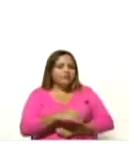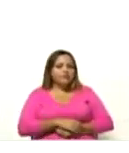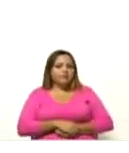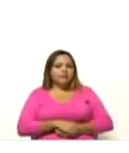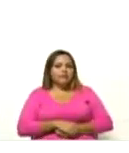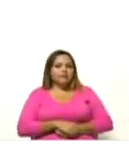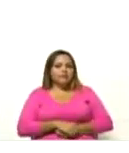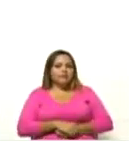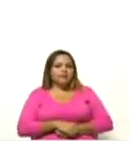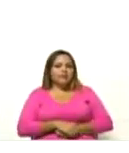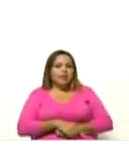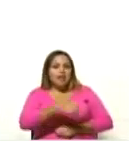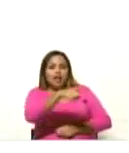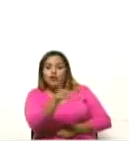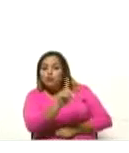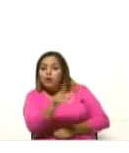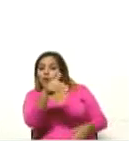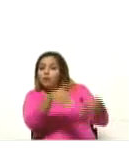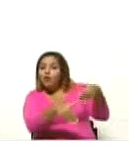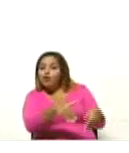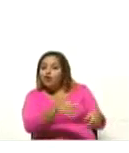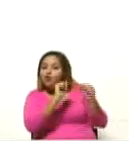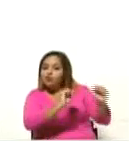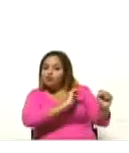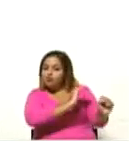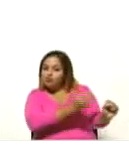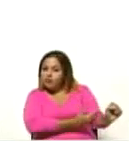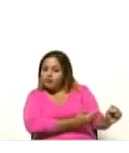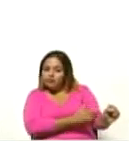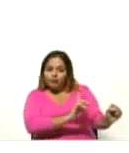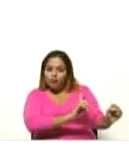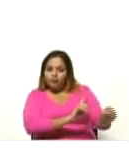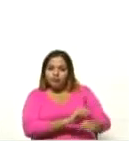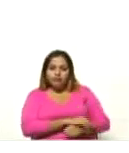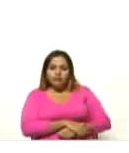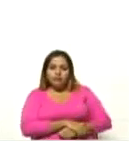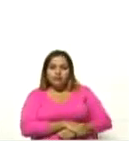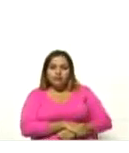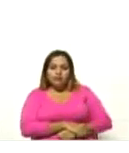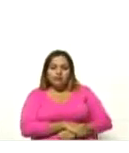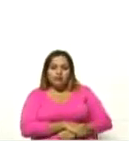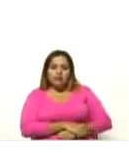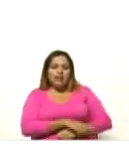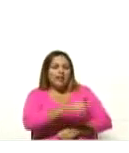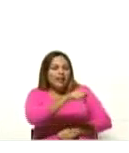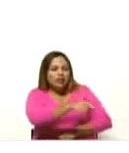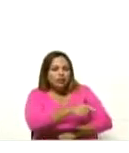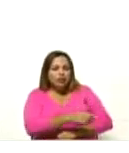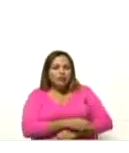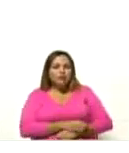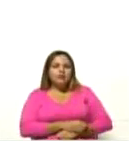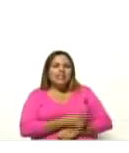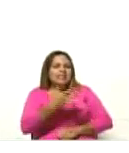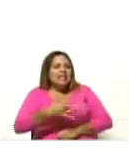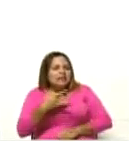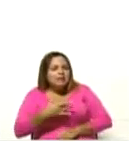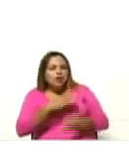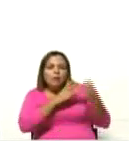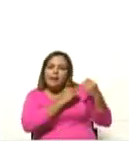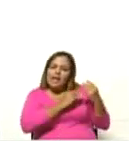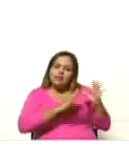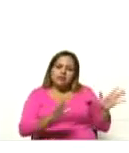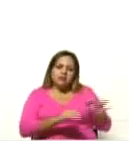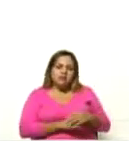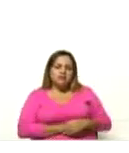Esto no es voto duro, esto no es voto duro. Esto es tiene que ver con un sentimiento de esperanza.